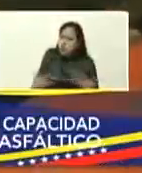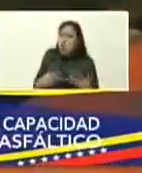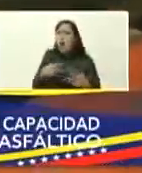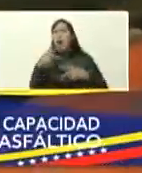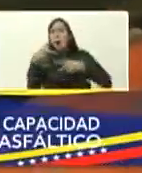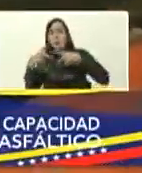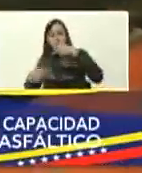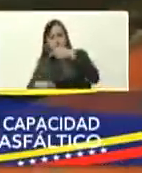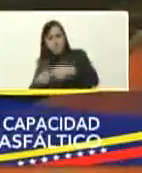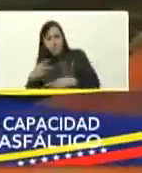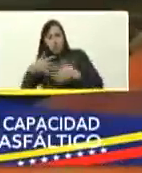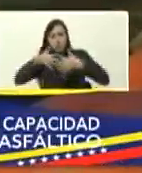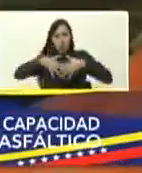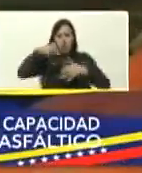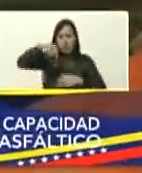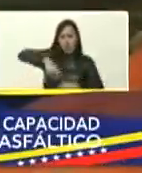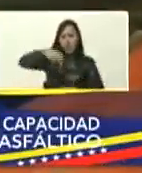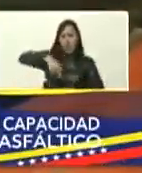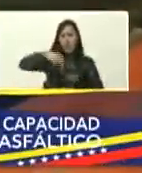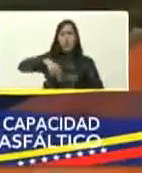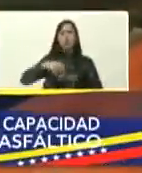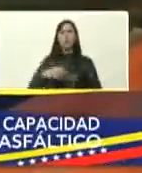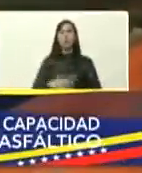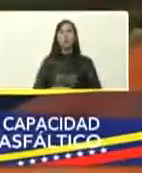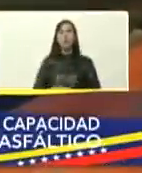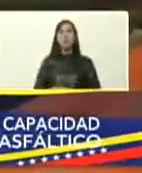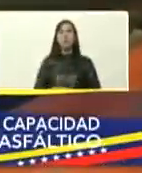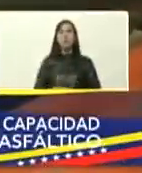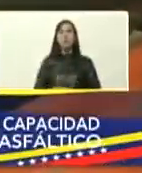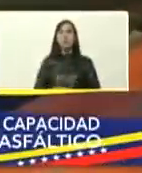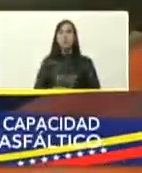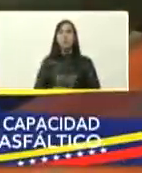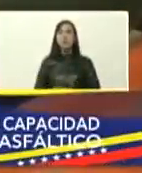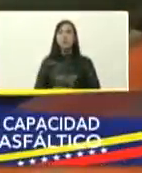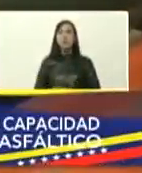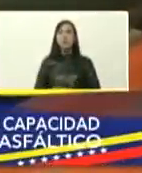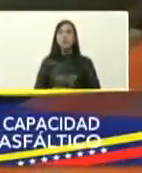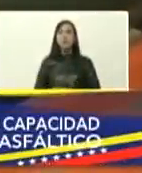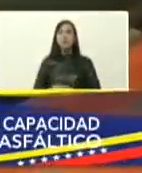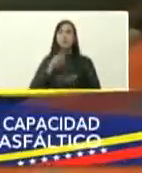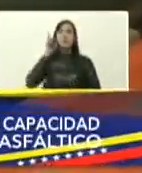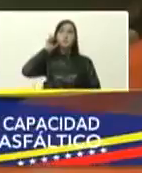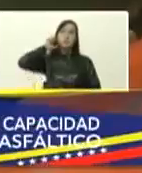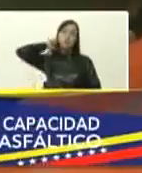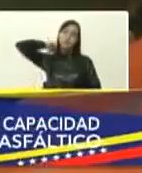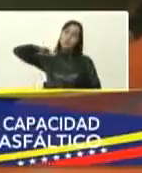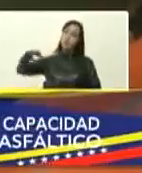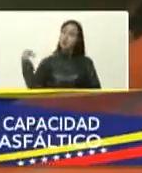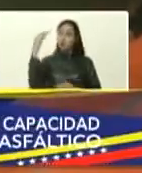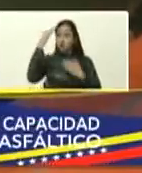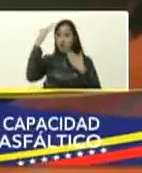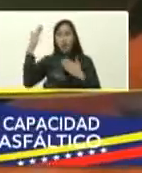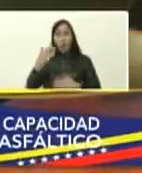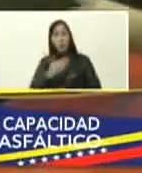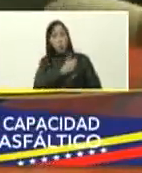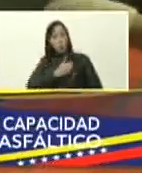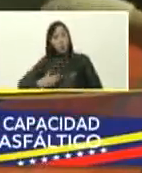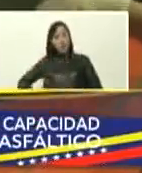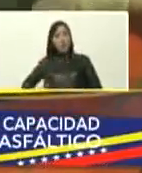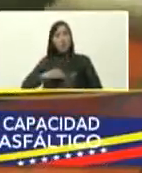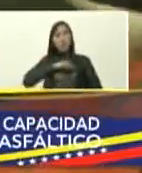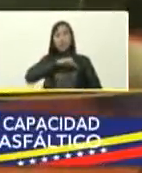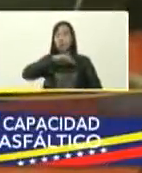procesos que se vienen realizando acá en Edil. Adelante, de Yanira. Saludos, presidente. Bueno,